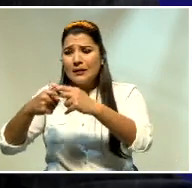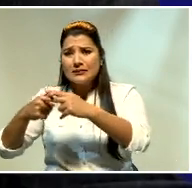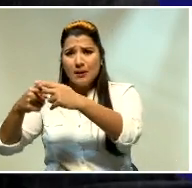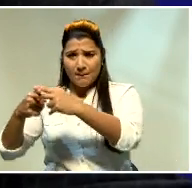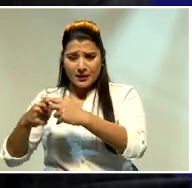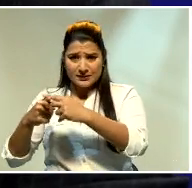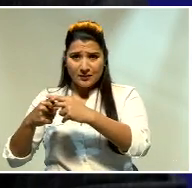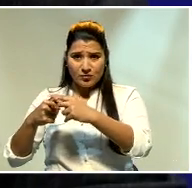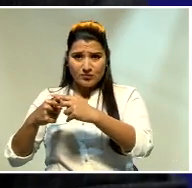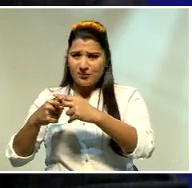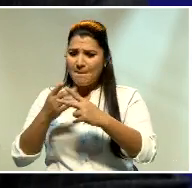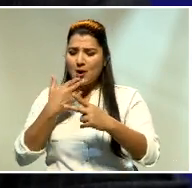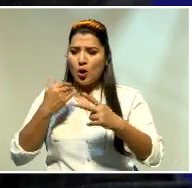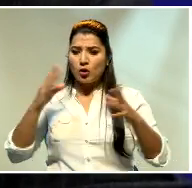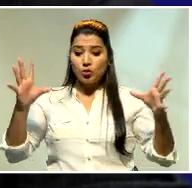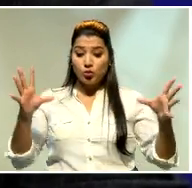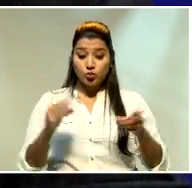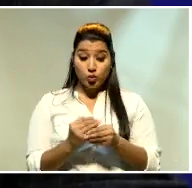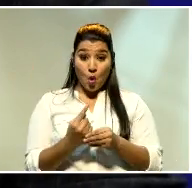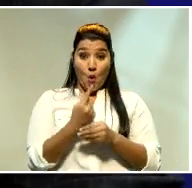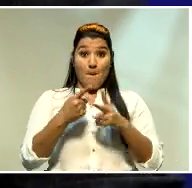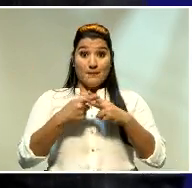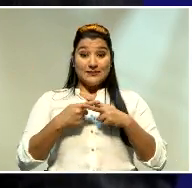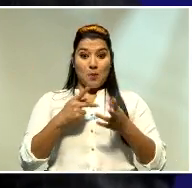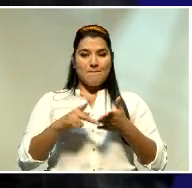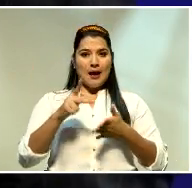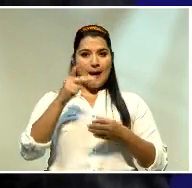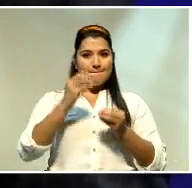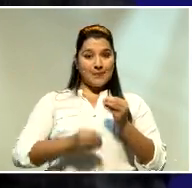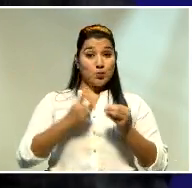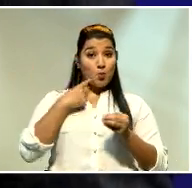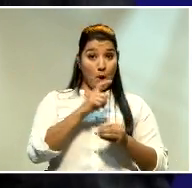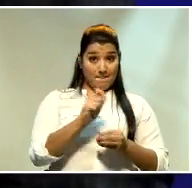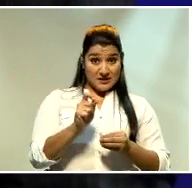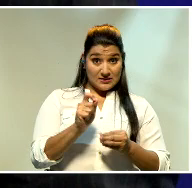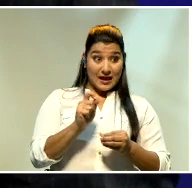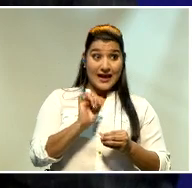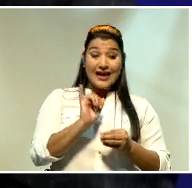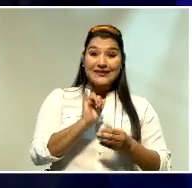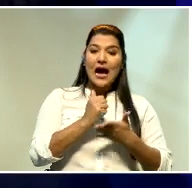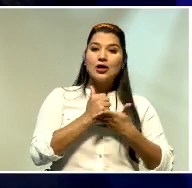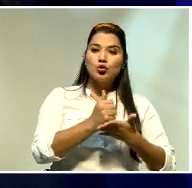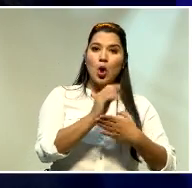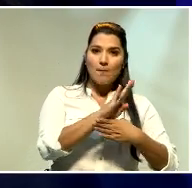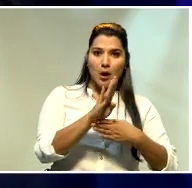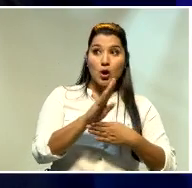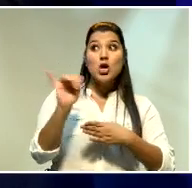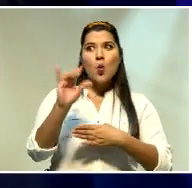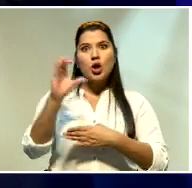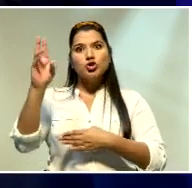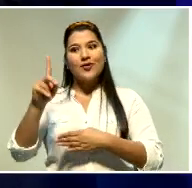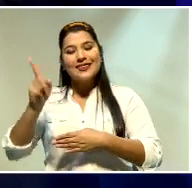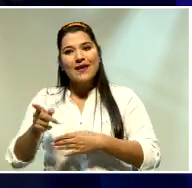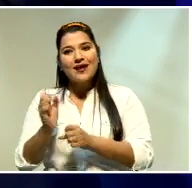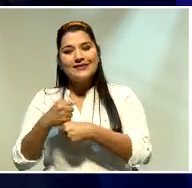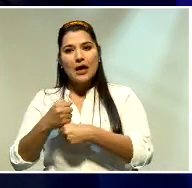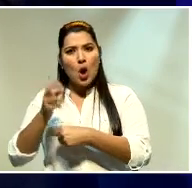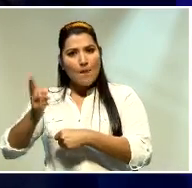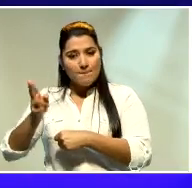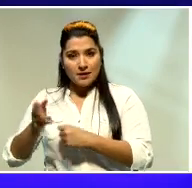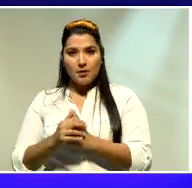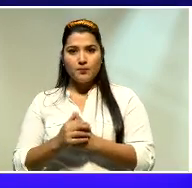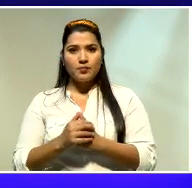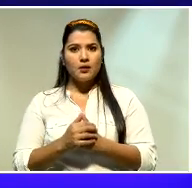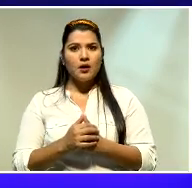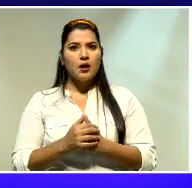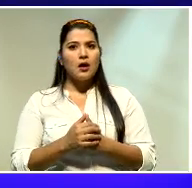para bajar su costo. Y eso también nos va a dar otro alivio importante. Don Carlos, le propongo,